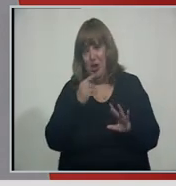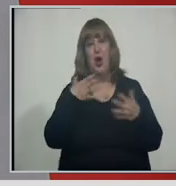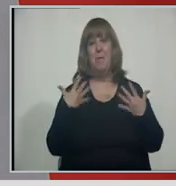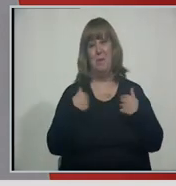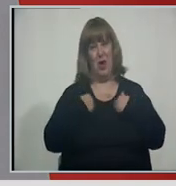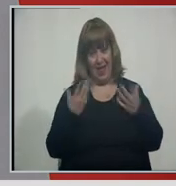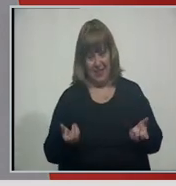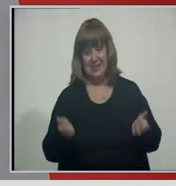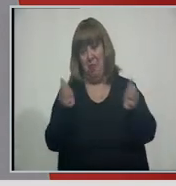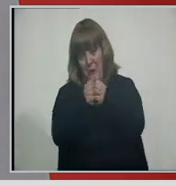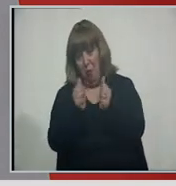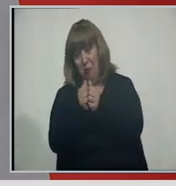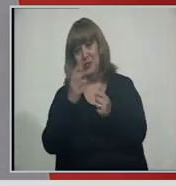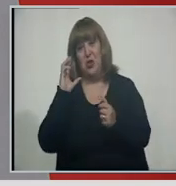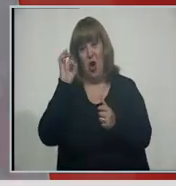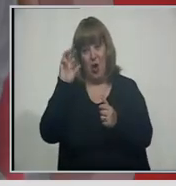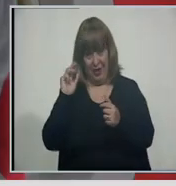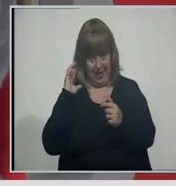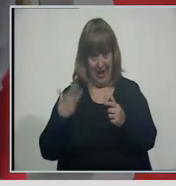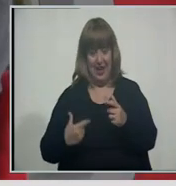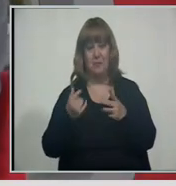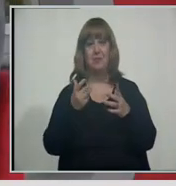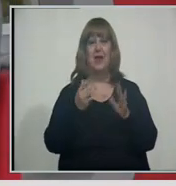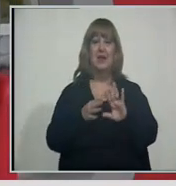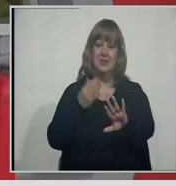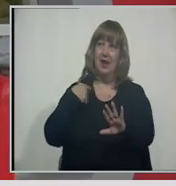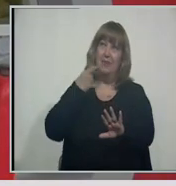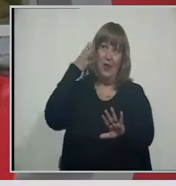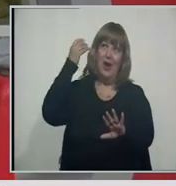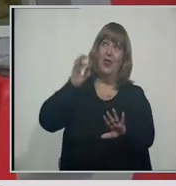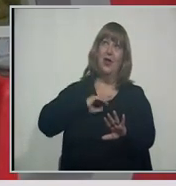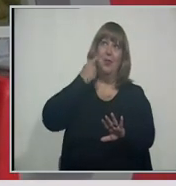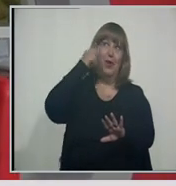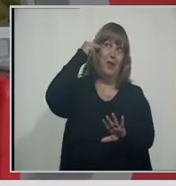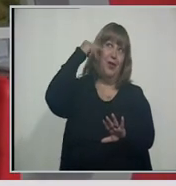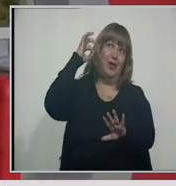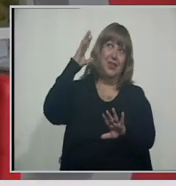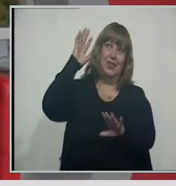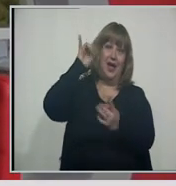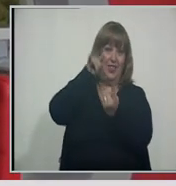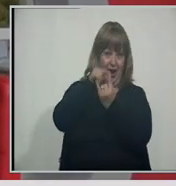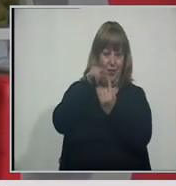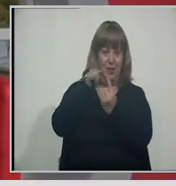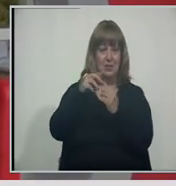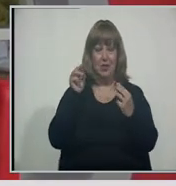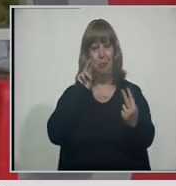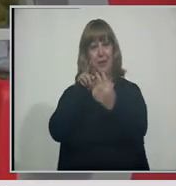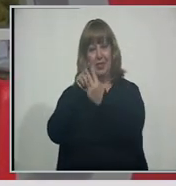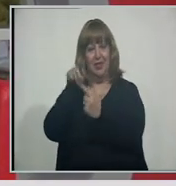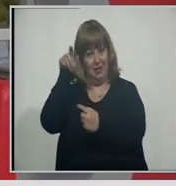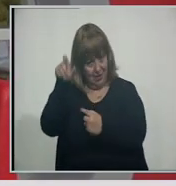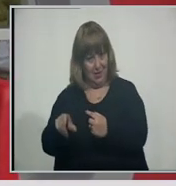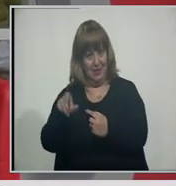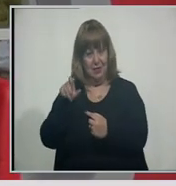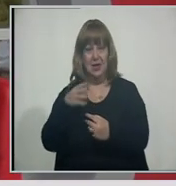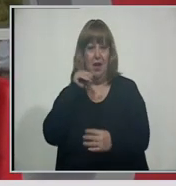hace muchos años hace muchos años cuando vino contra curas ya por la década del 90 tuve una charla con él y me olvidé que no